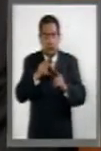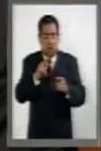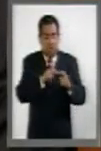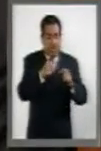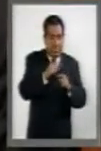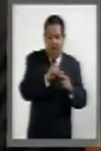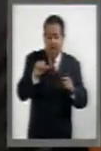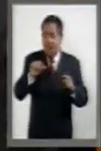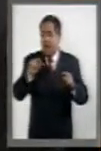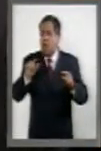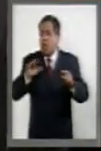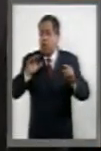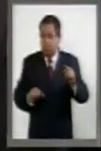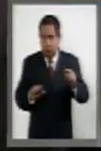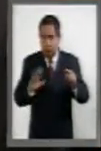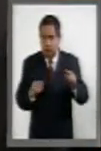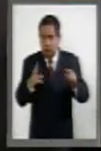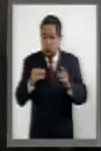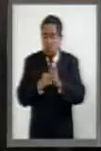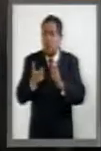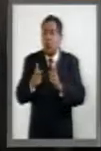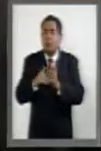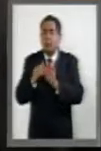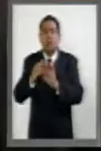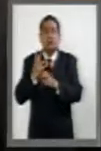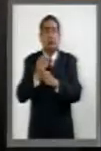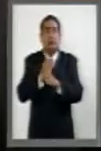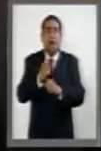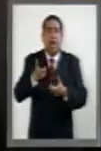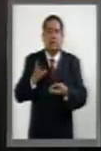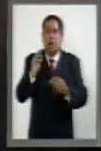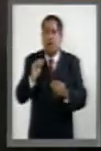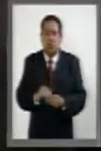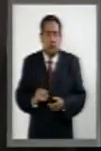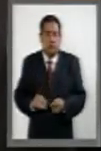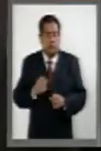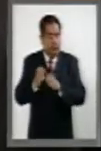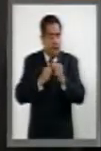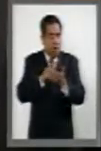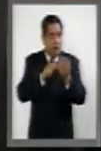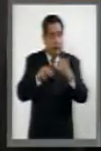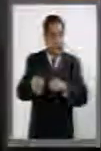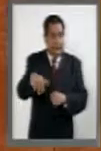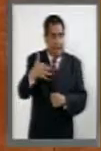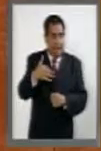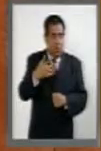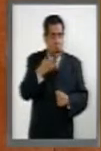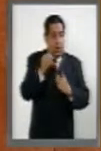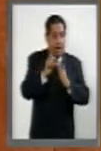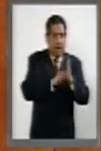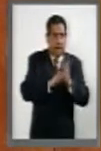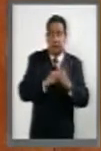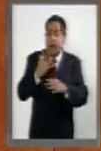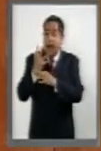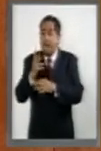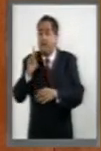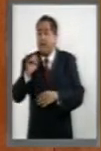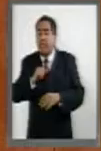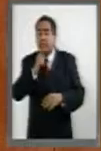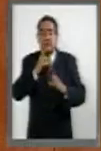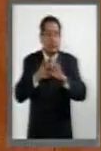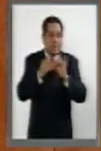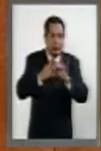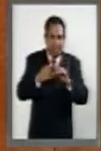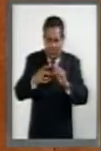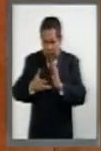a poco menos de 94 mil millones de pesos. Para el 2015, durante los primeros 9 meses, Pemex señala que en exploración